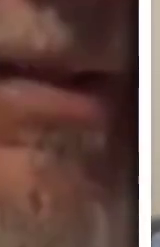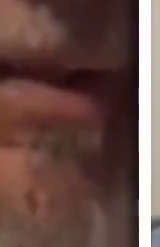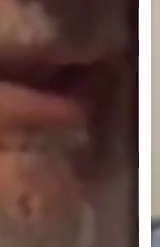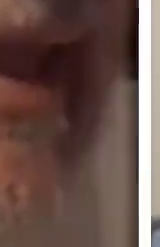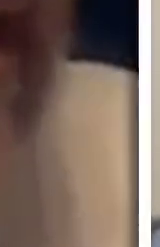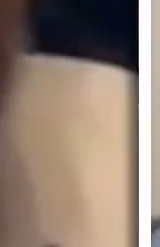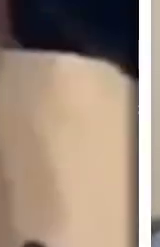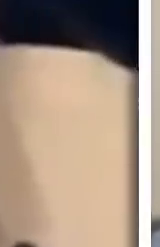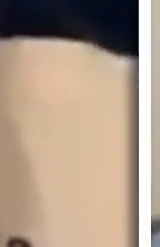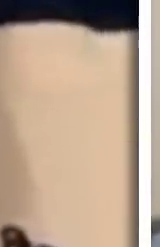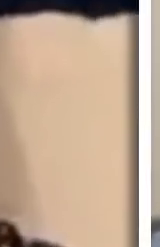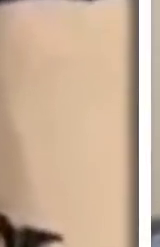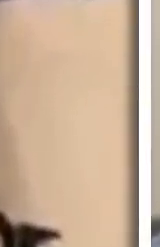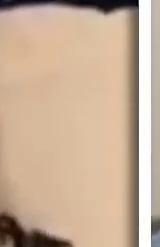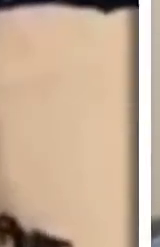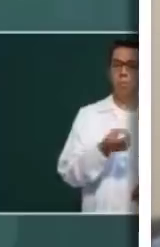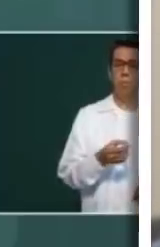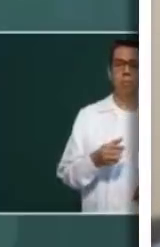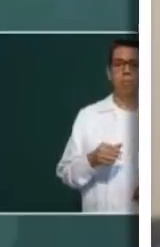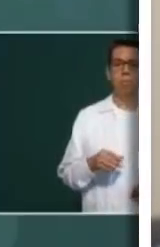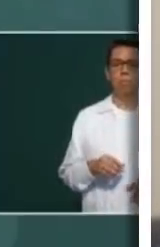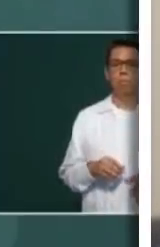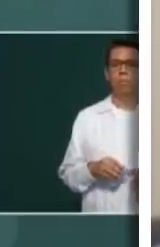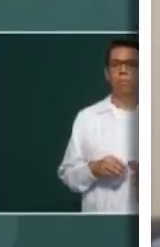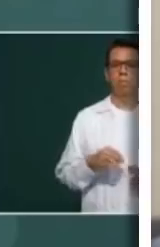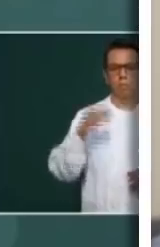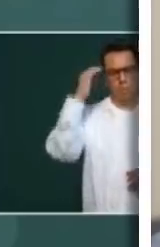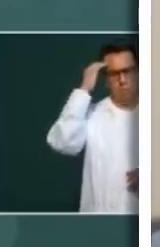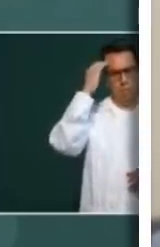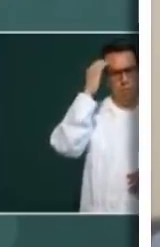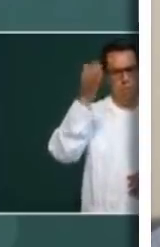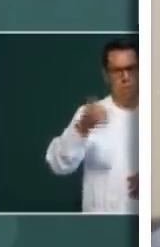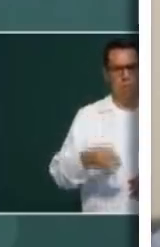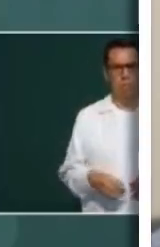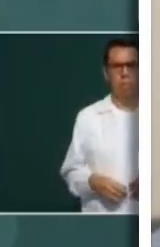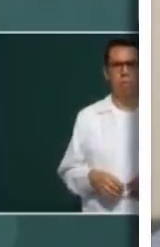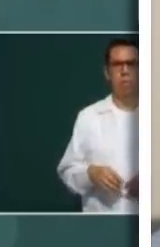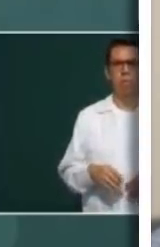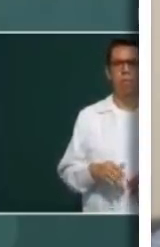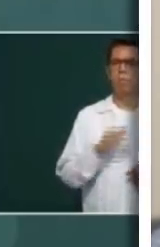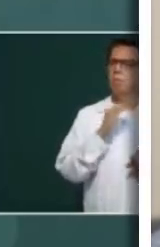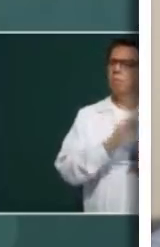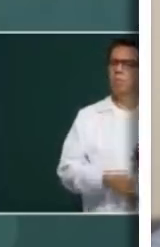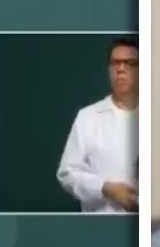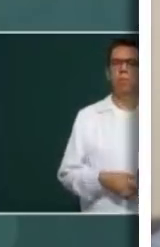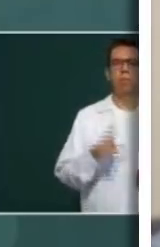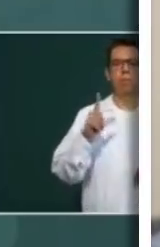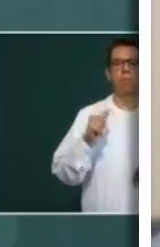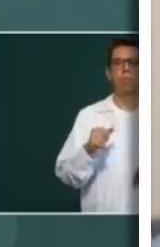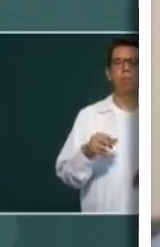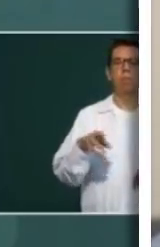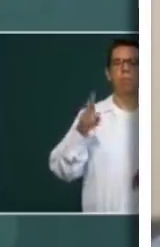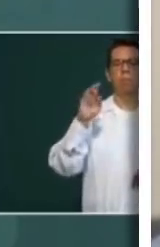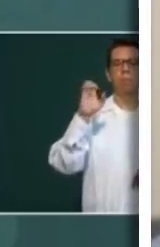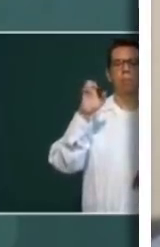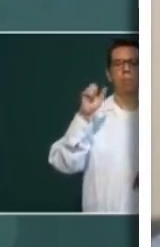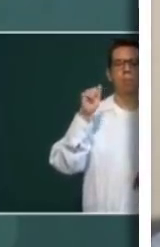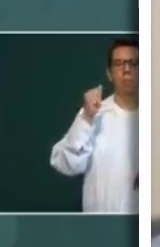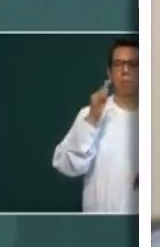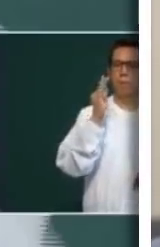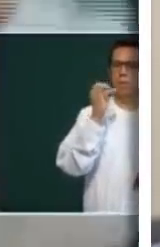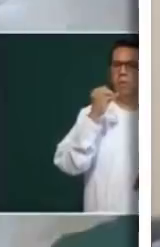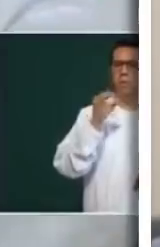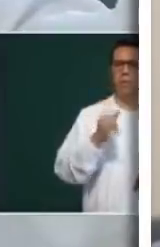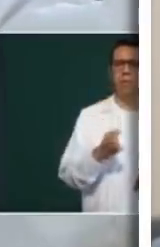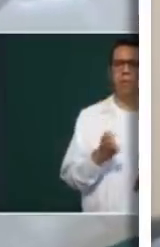él reconoce y él se disculpa entonces él admite que esta mancha se suma se sume a